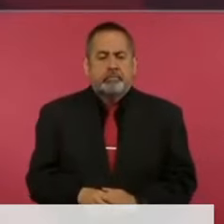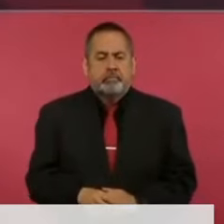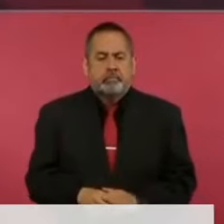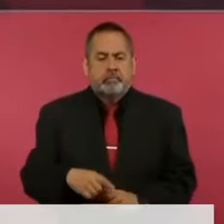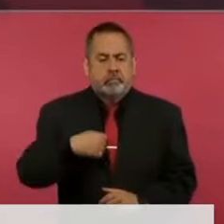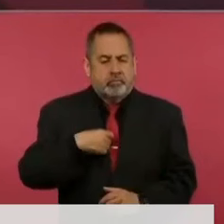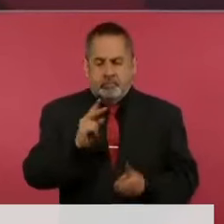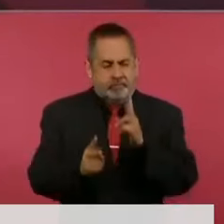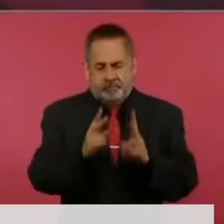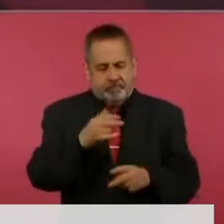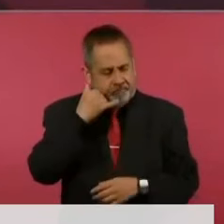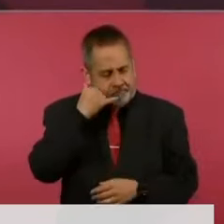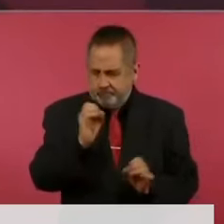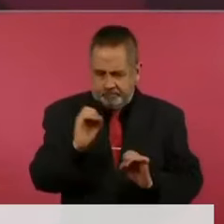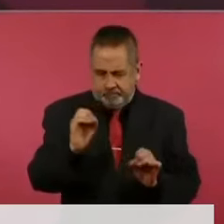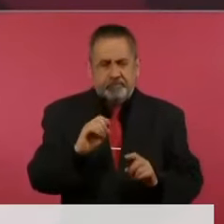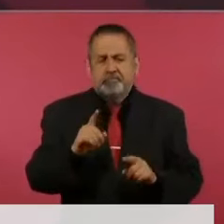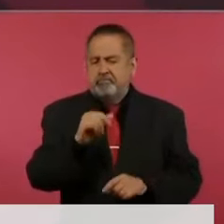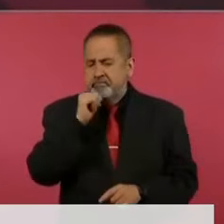hablé con él